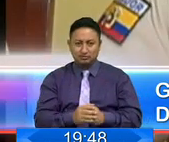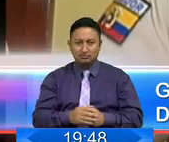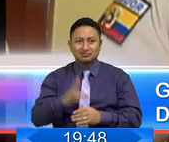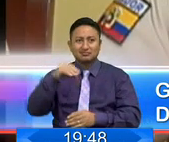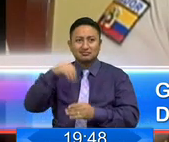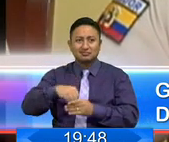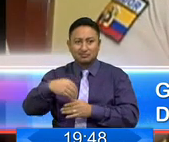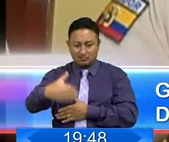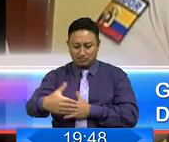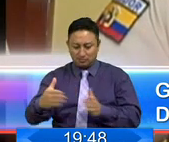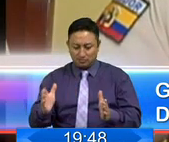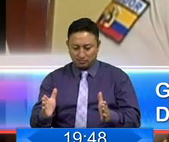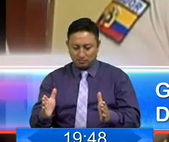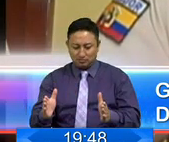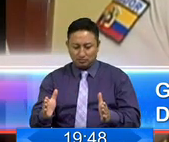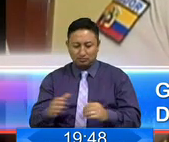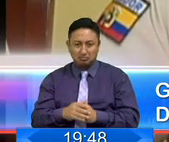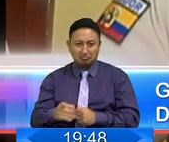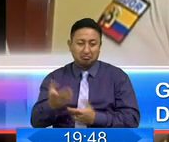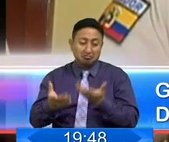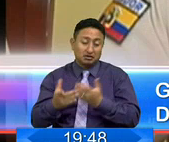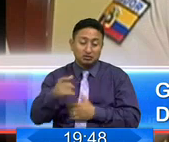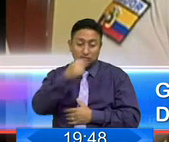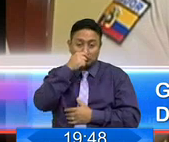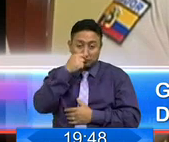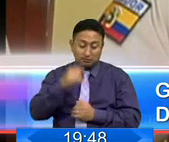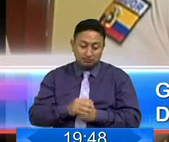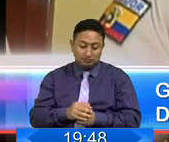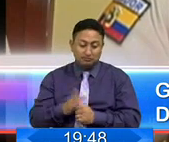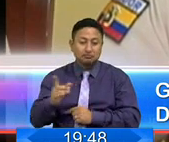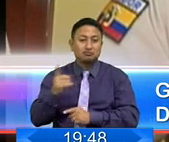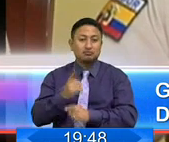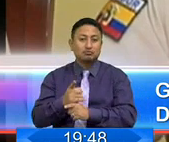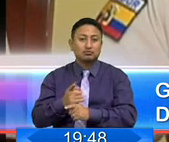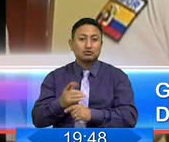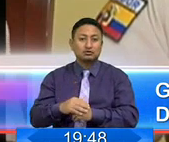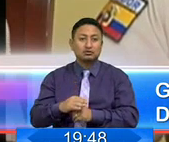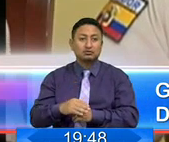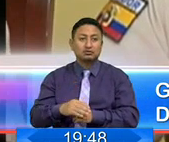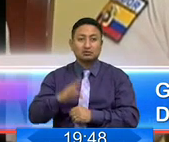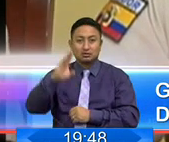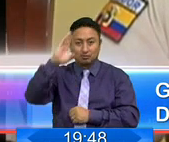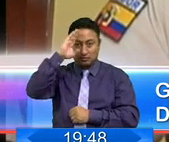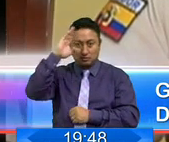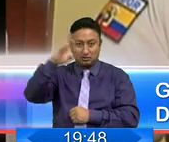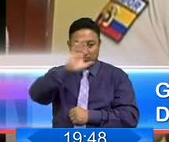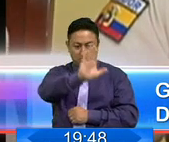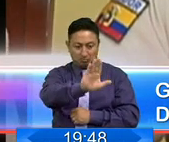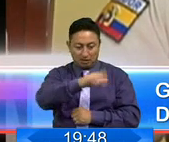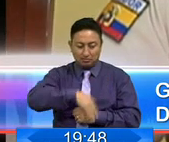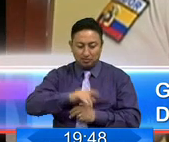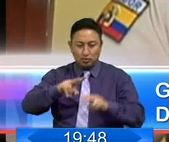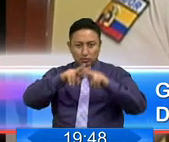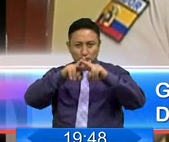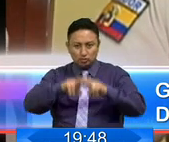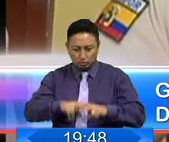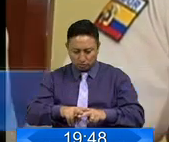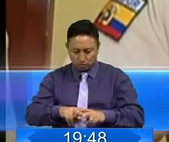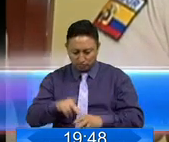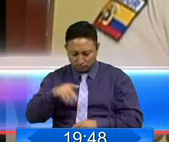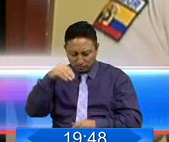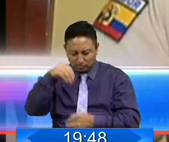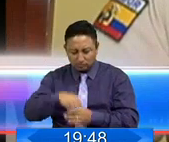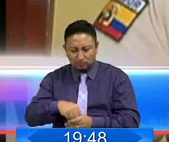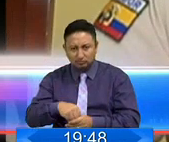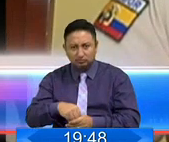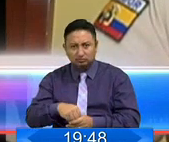tipo ladrillo, presumiblemente droga, razón por la cual realizan el registro. Encontrando en su interior